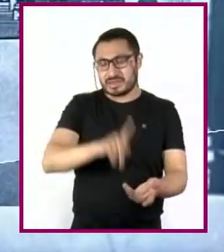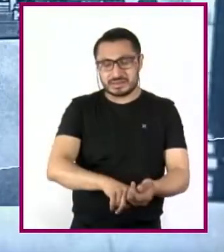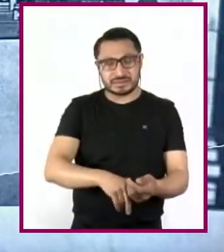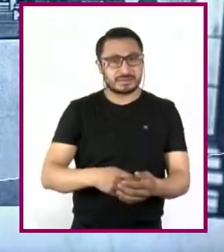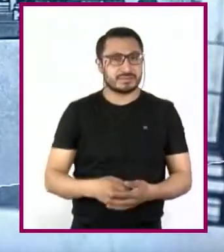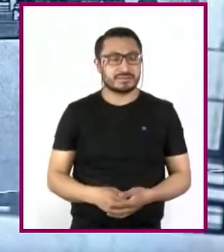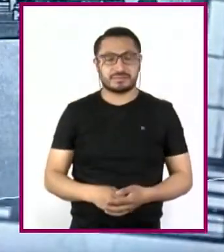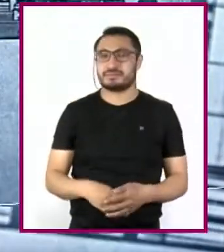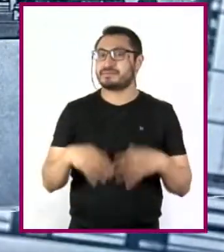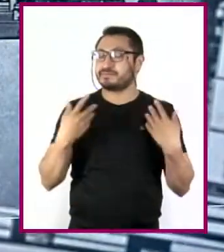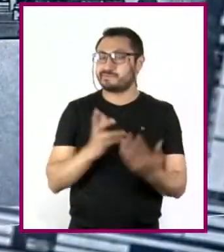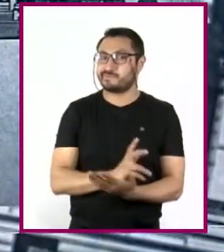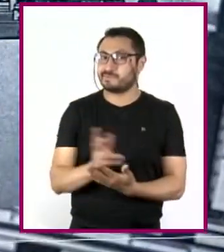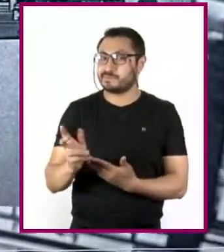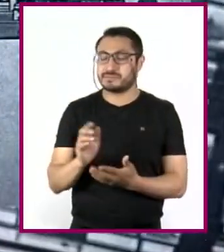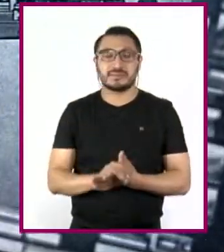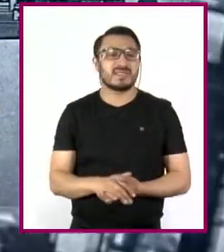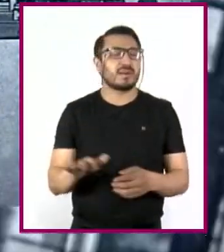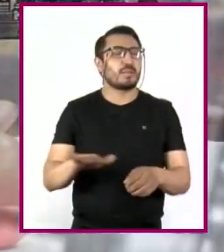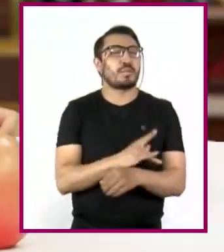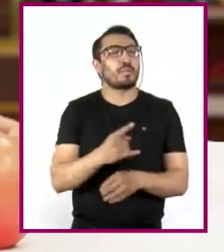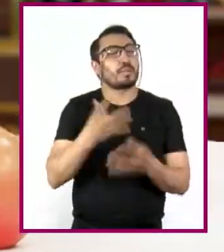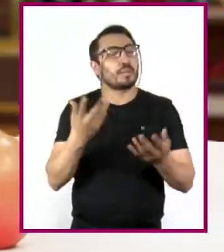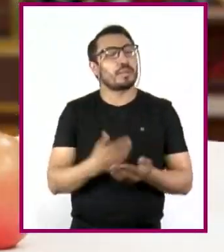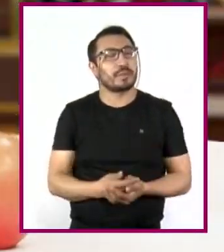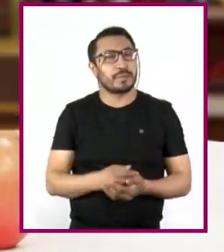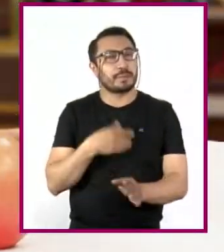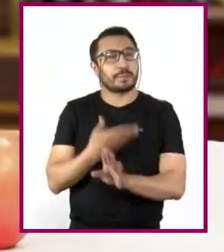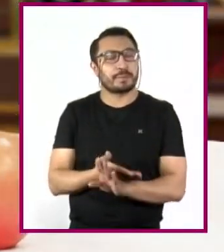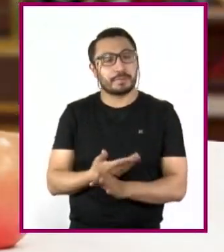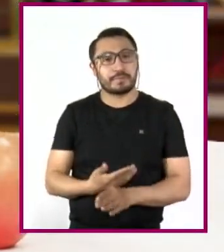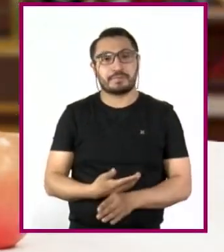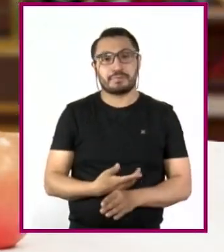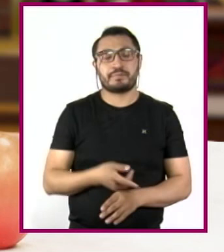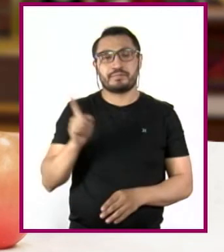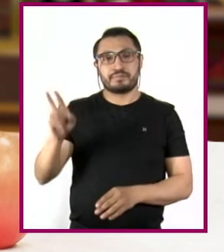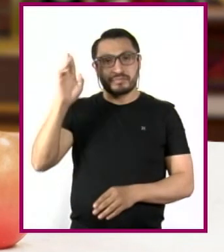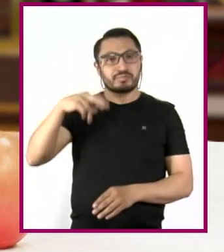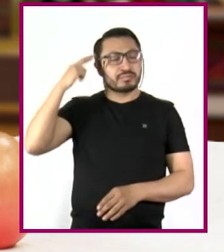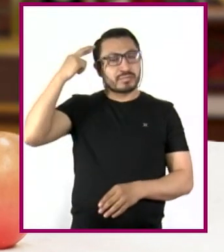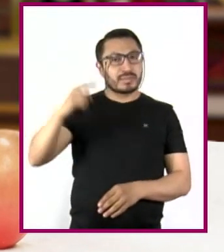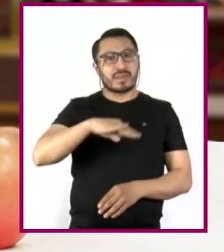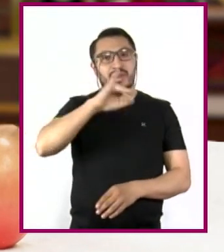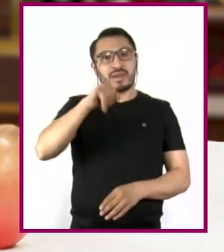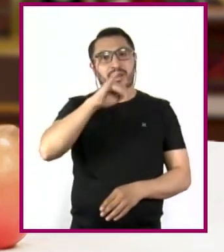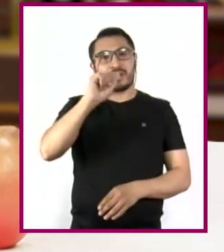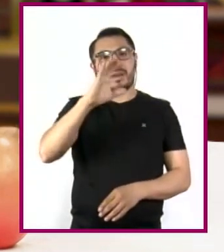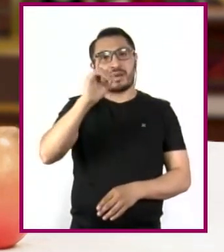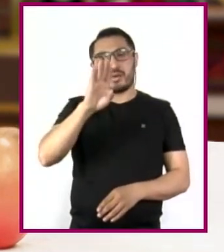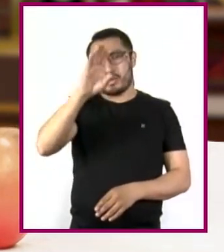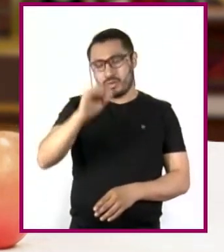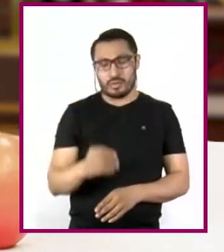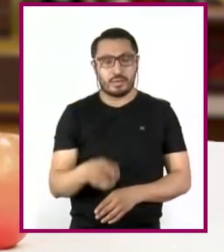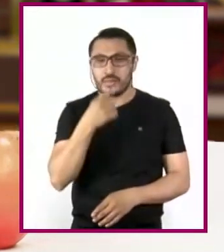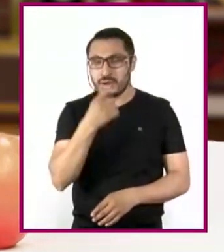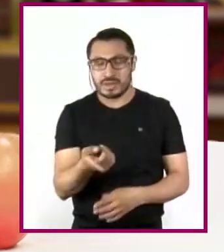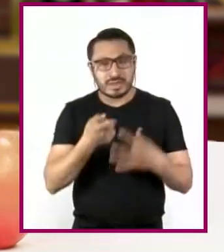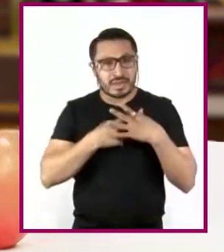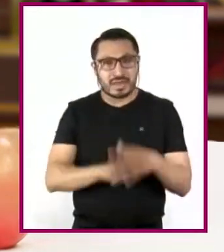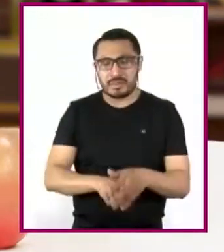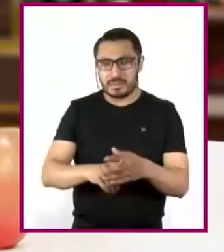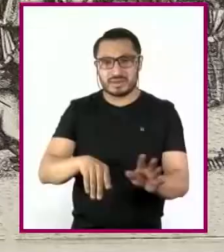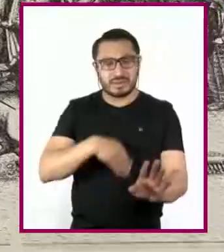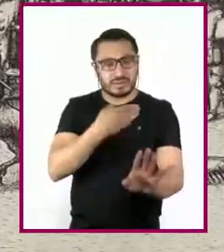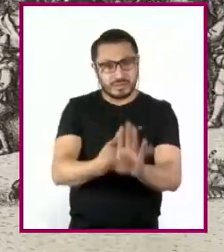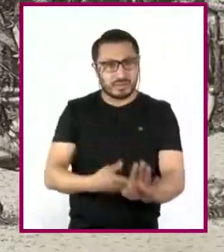¡Wow! Bien extremo. ¿Y por qué lo hizo? El rey Jacobo I, de confesión presbiteriana, inició una